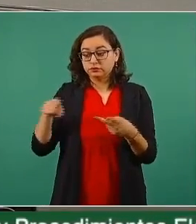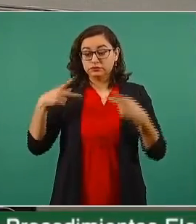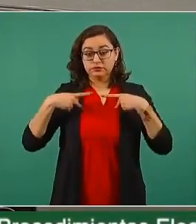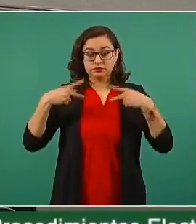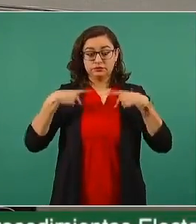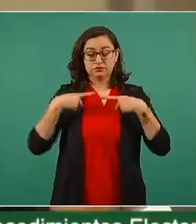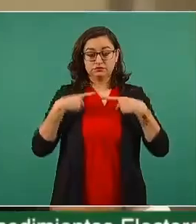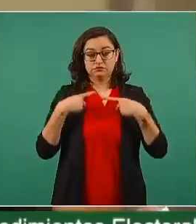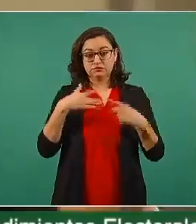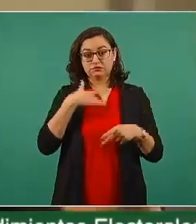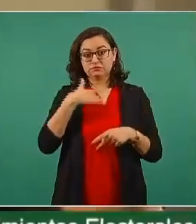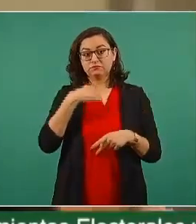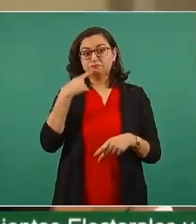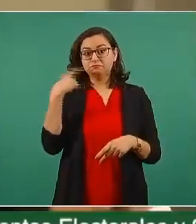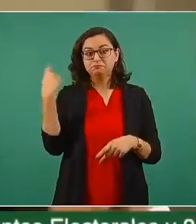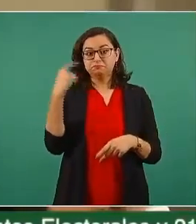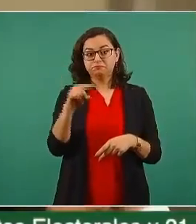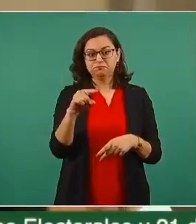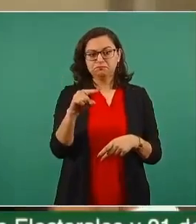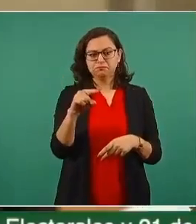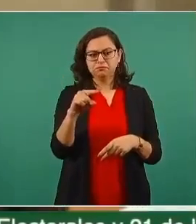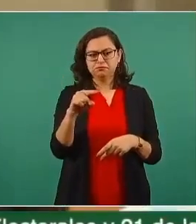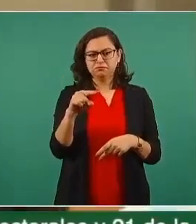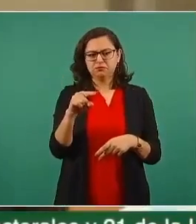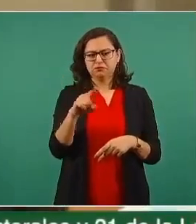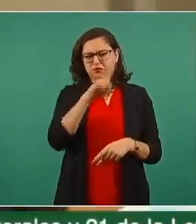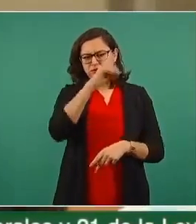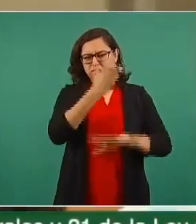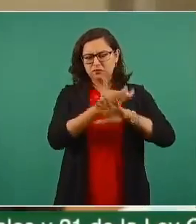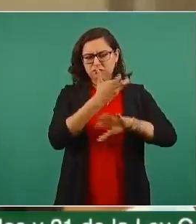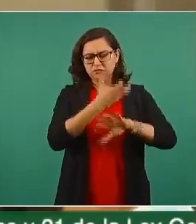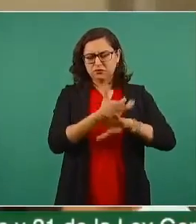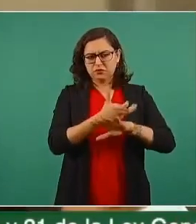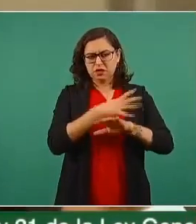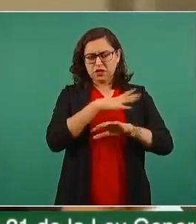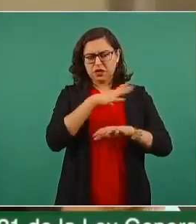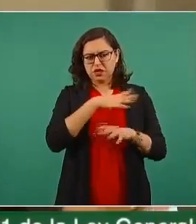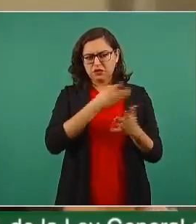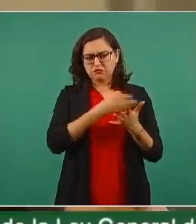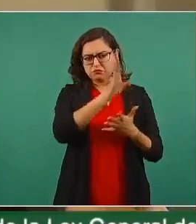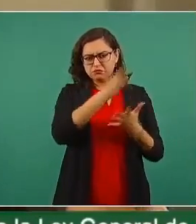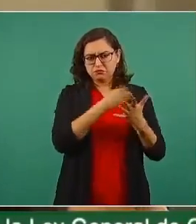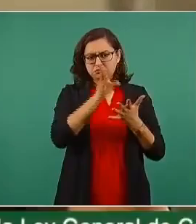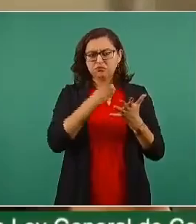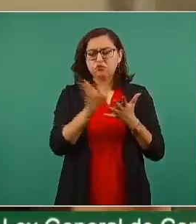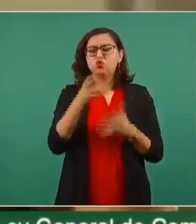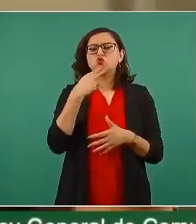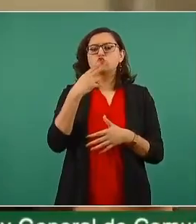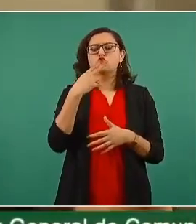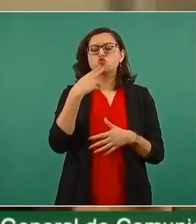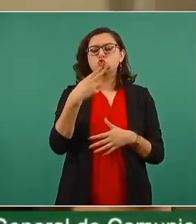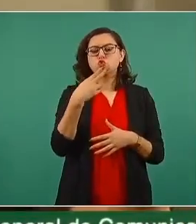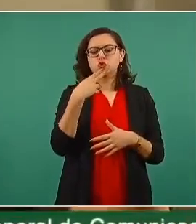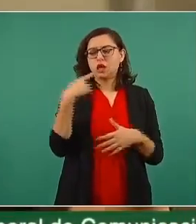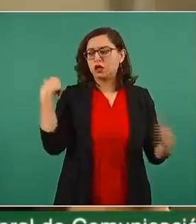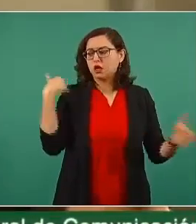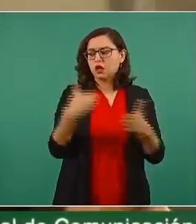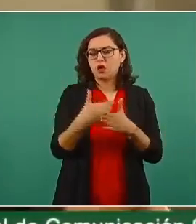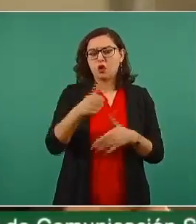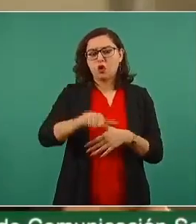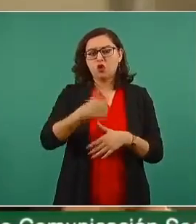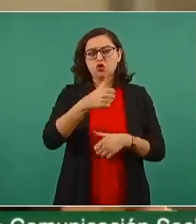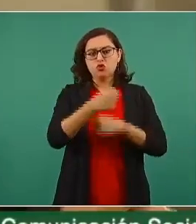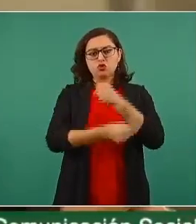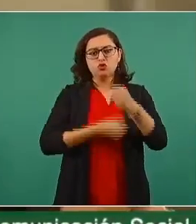el usufructo de las rutas y slots en los Estados Unidos, que aerolíneas norteamericanas han utilizado gratuitamente durante 11 años y